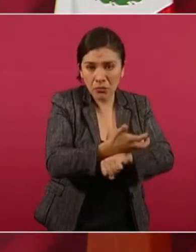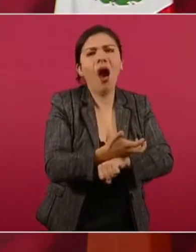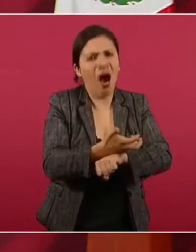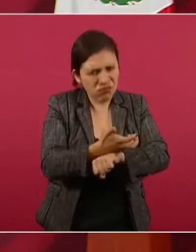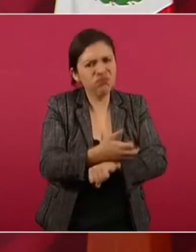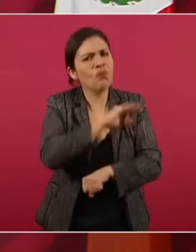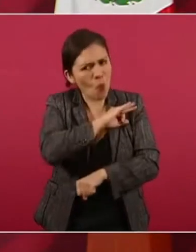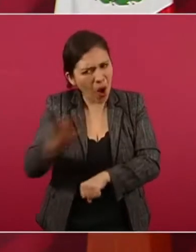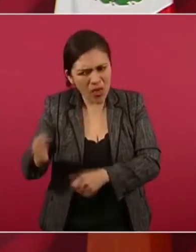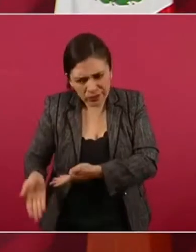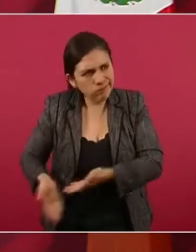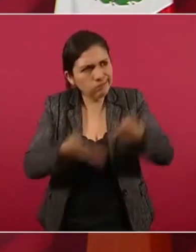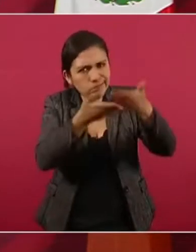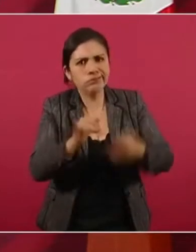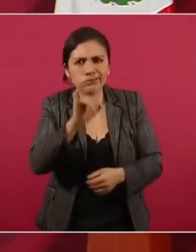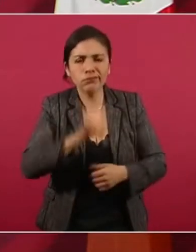pueda hacerlo